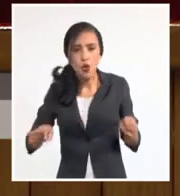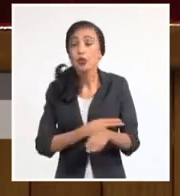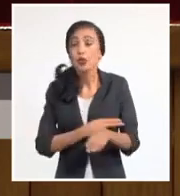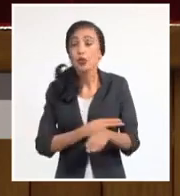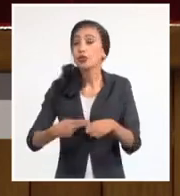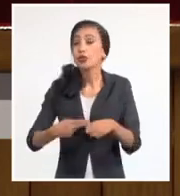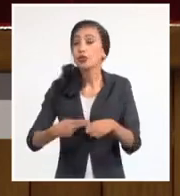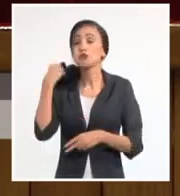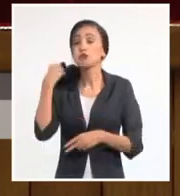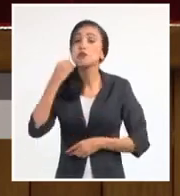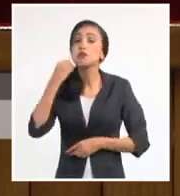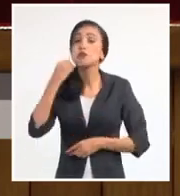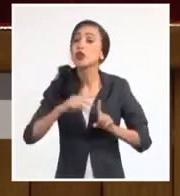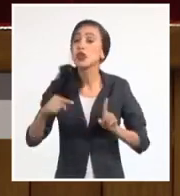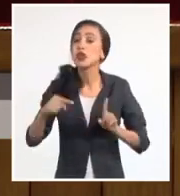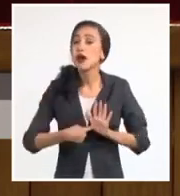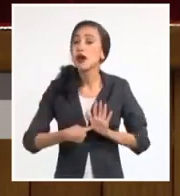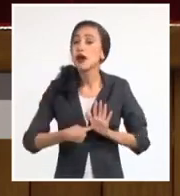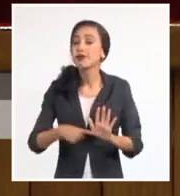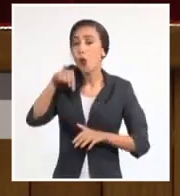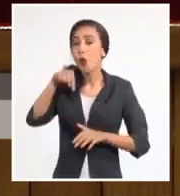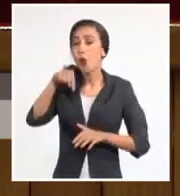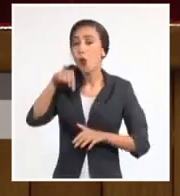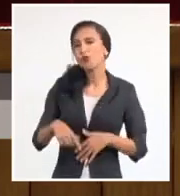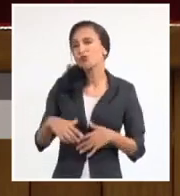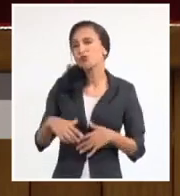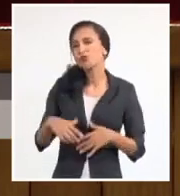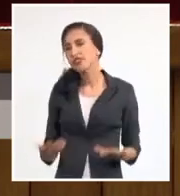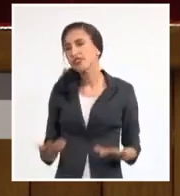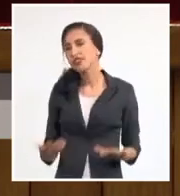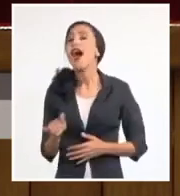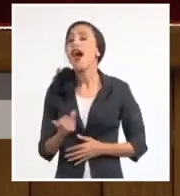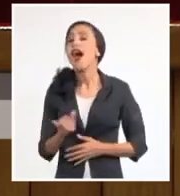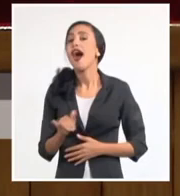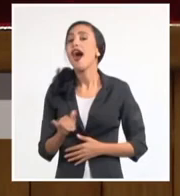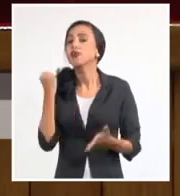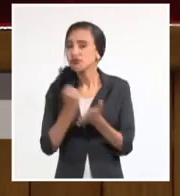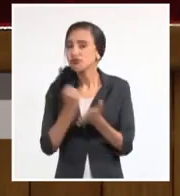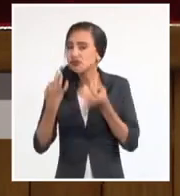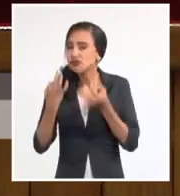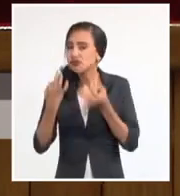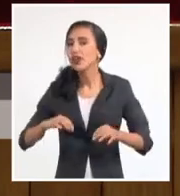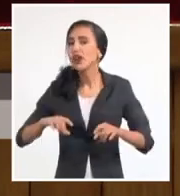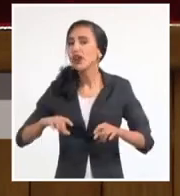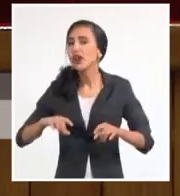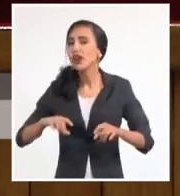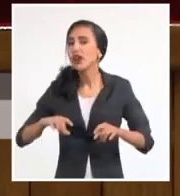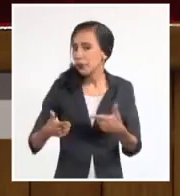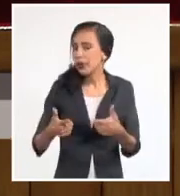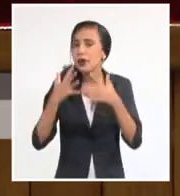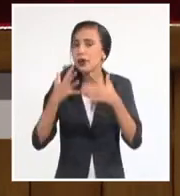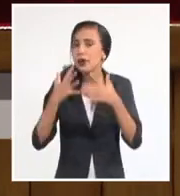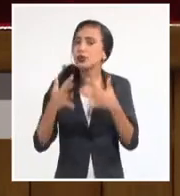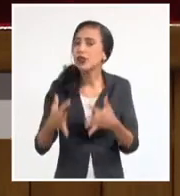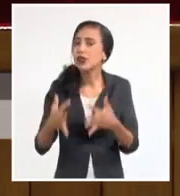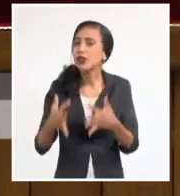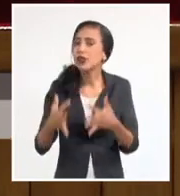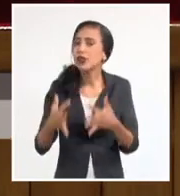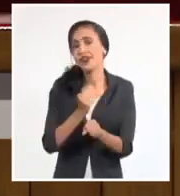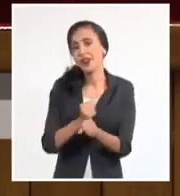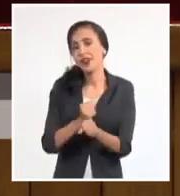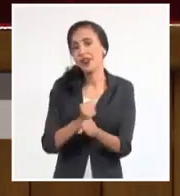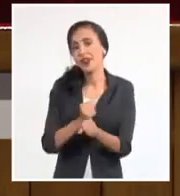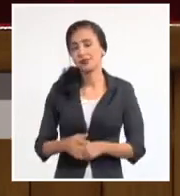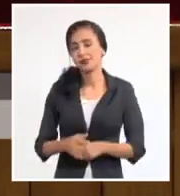que presentamos hoy es precisamente la concreción de esa importante labor.